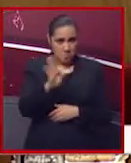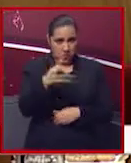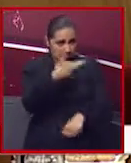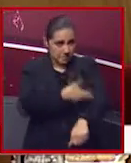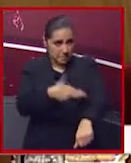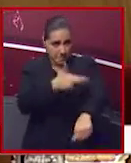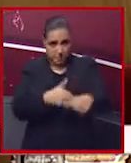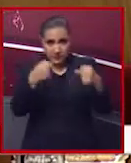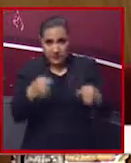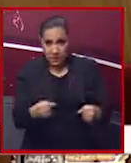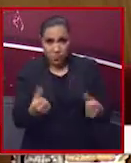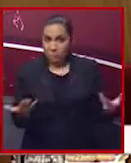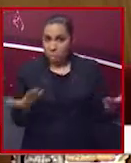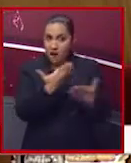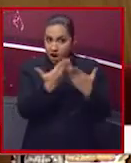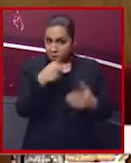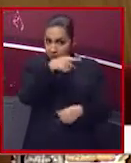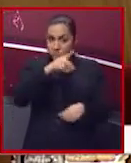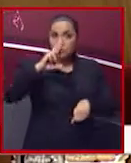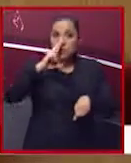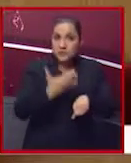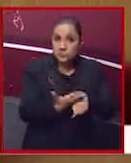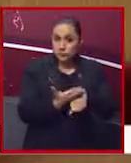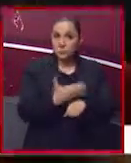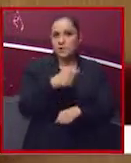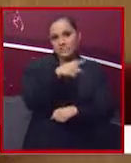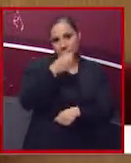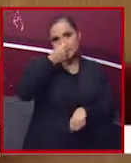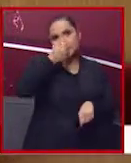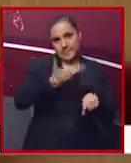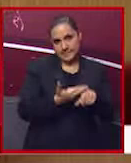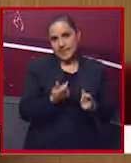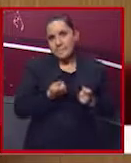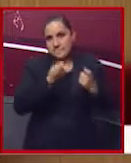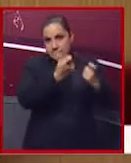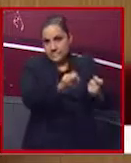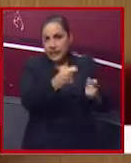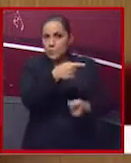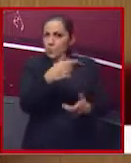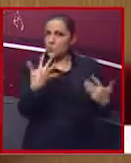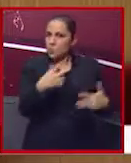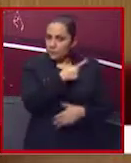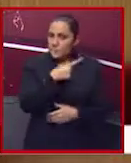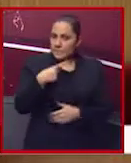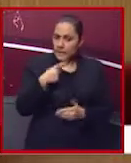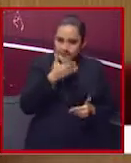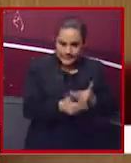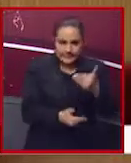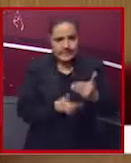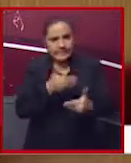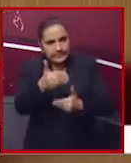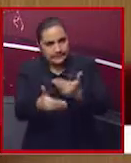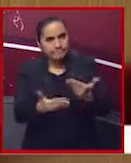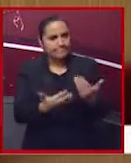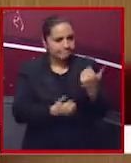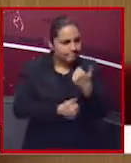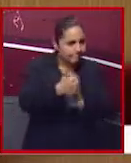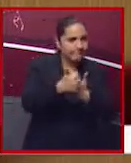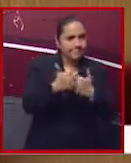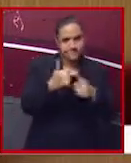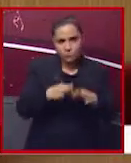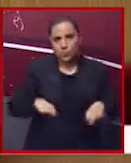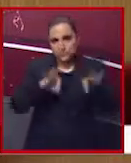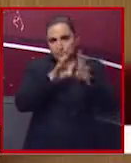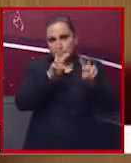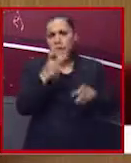de Hacienda. Es un enorme reto, pero tenga la confianza, estimado doctor, que Encuentro Social siempre estará dispuesto a